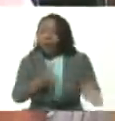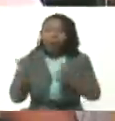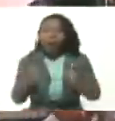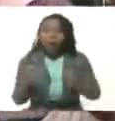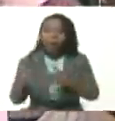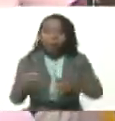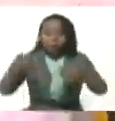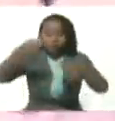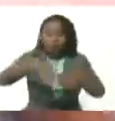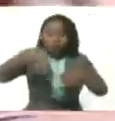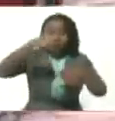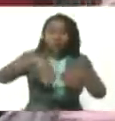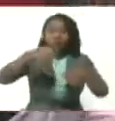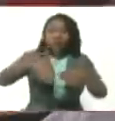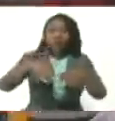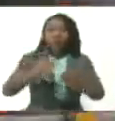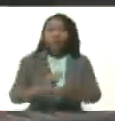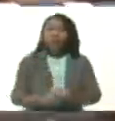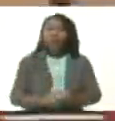cubetas.